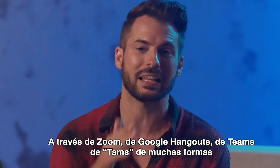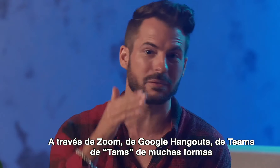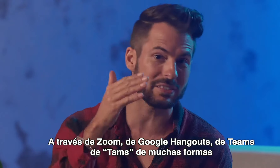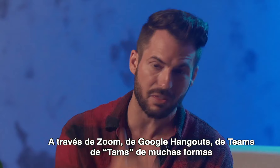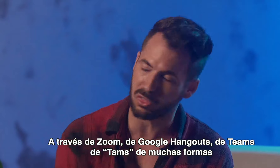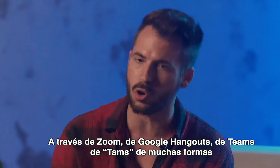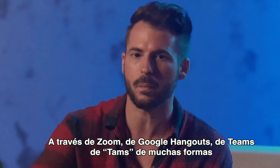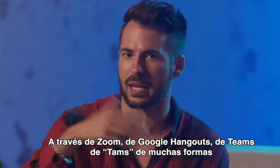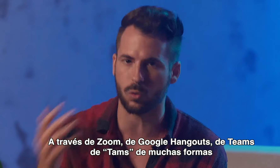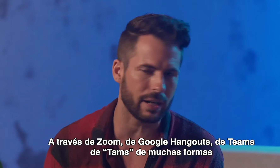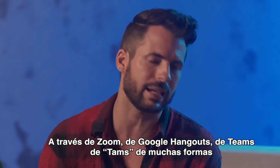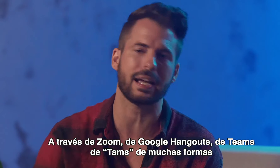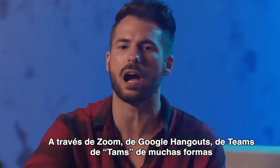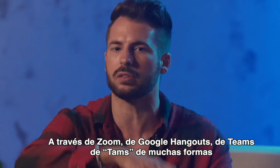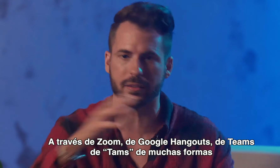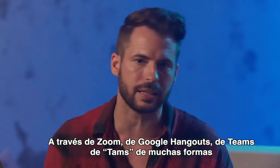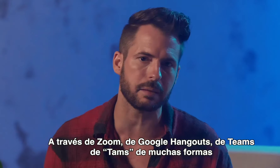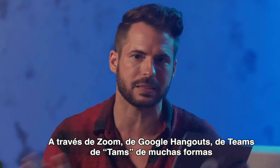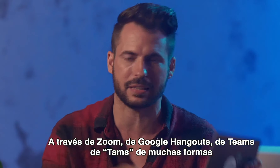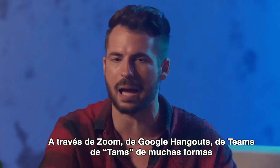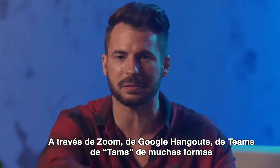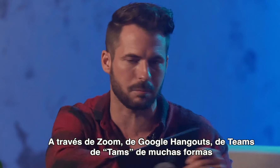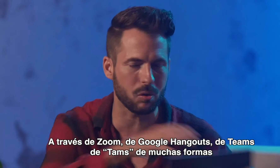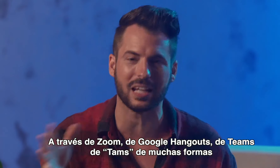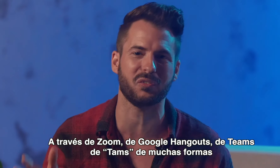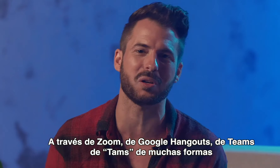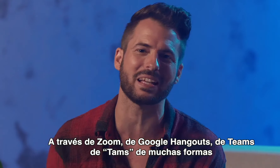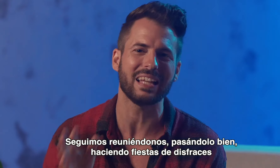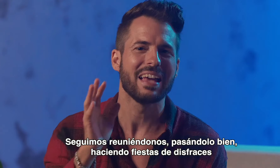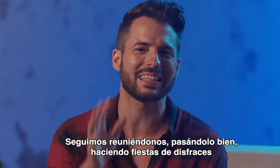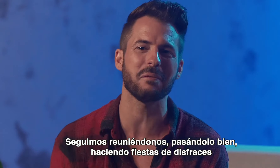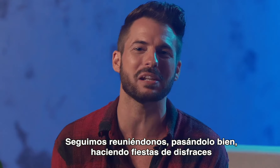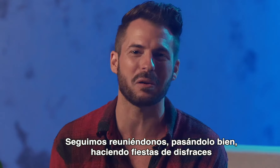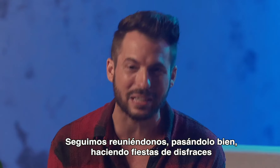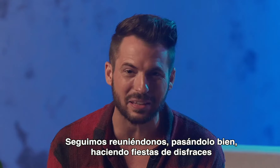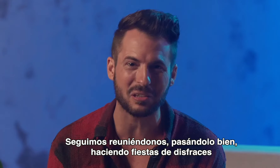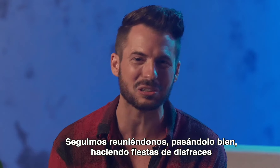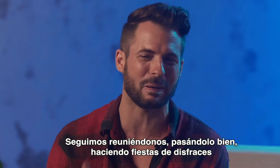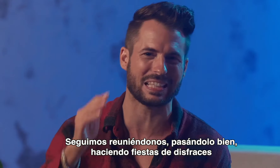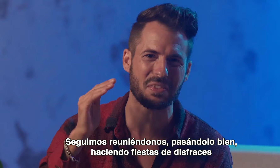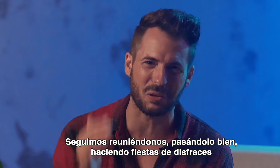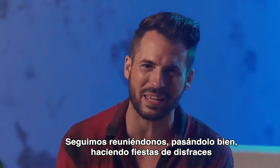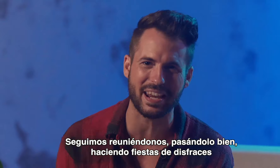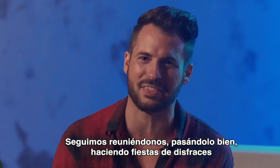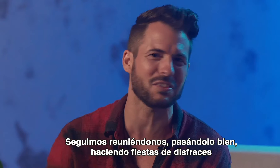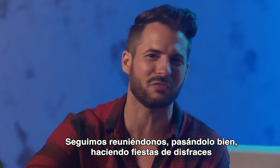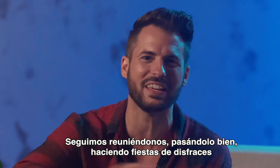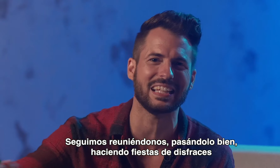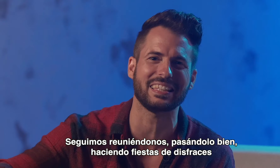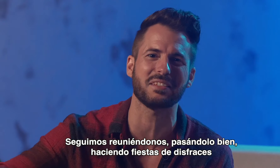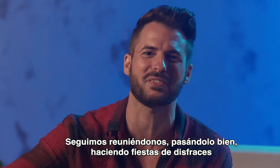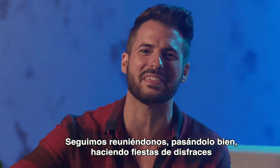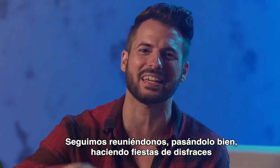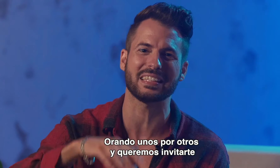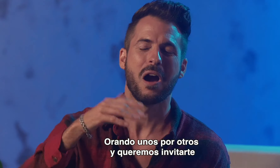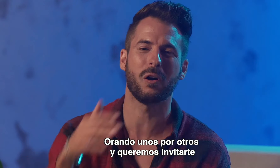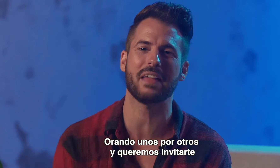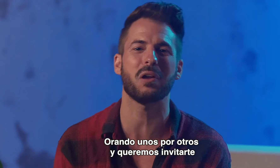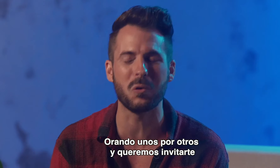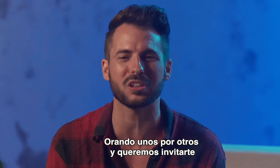A través de Zoom, de Google Hangout, de Teams, de Tams, de muchas formas... Seguimos reuniéndonos, pasándolo bien, haciendo fiestas de